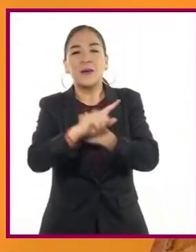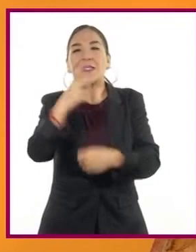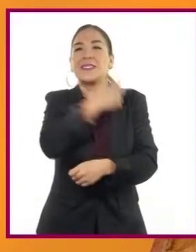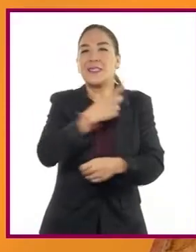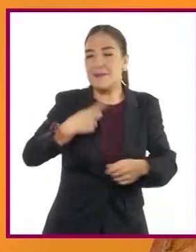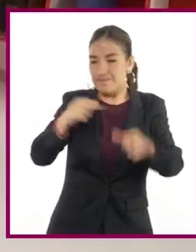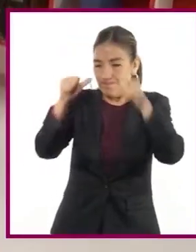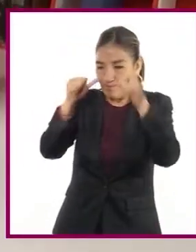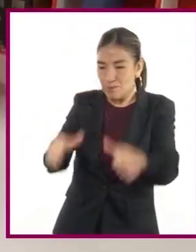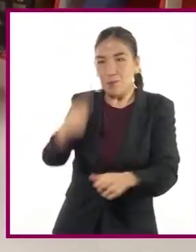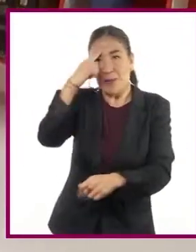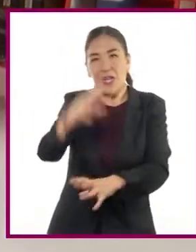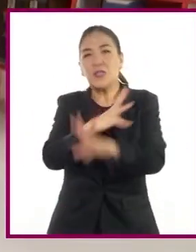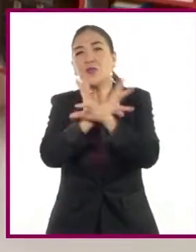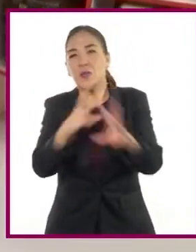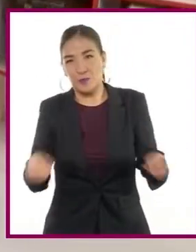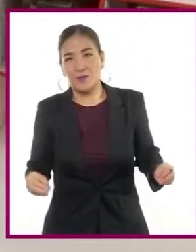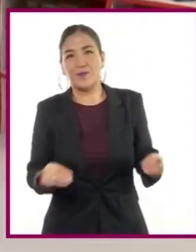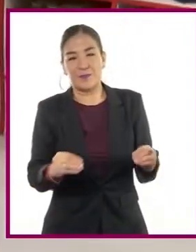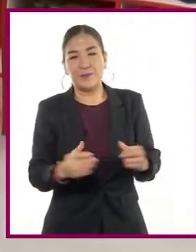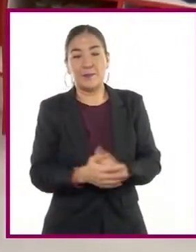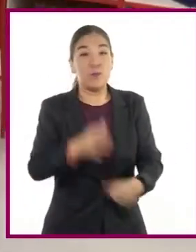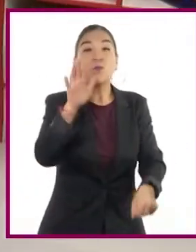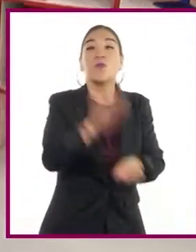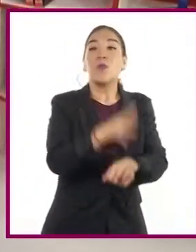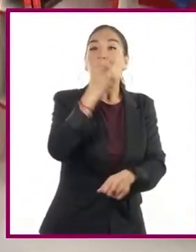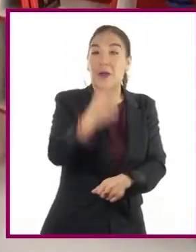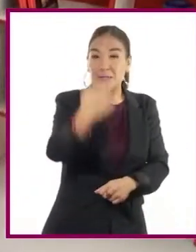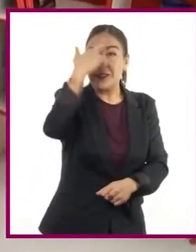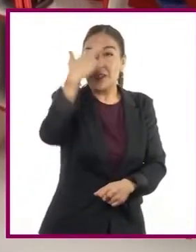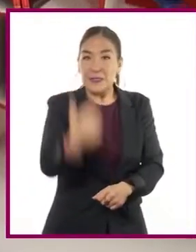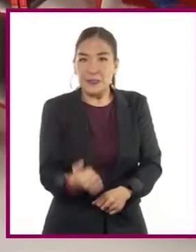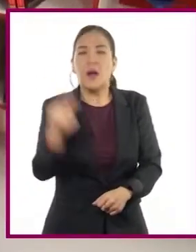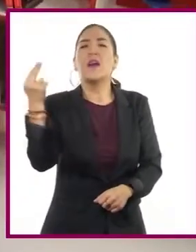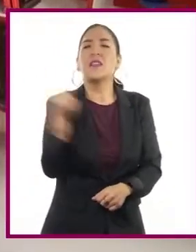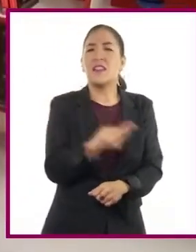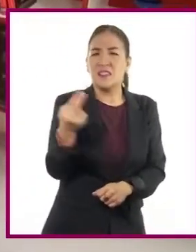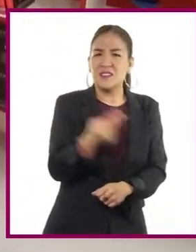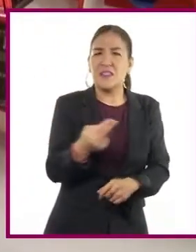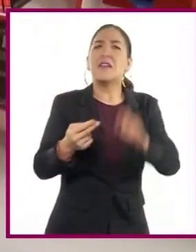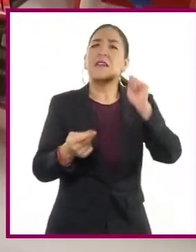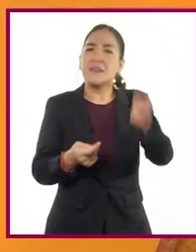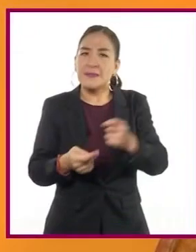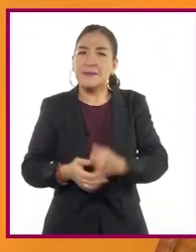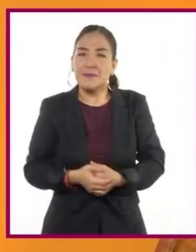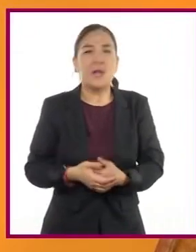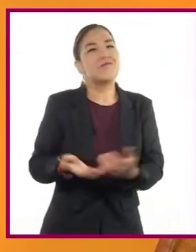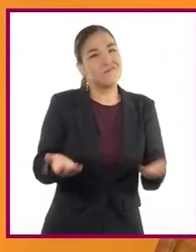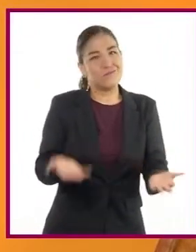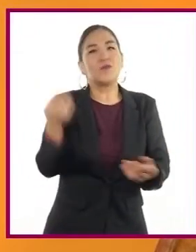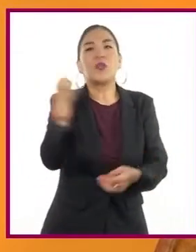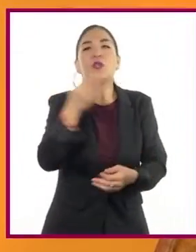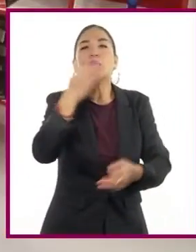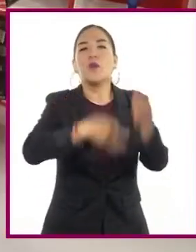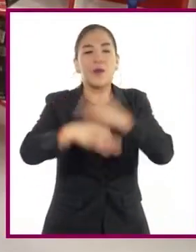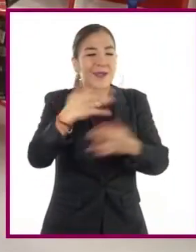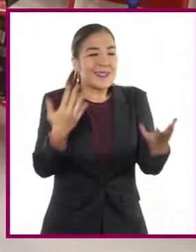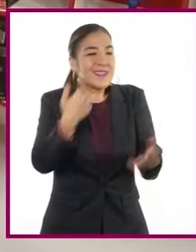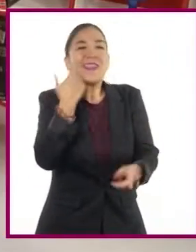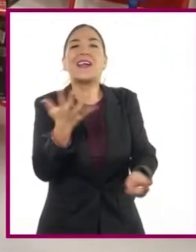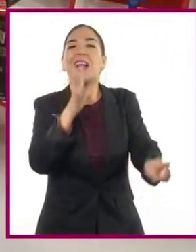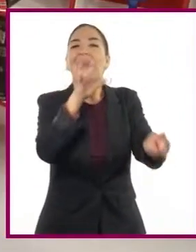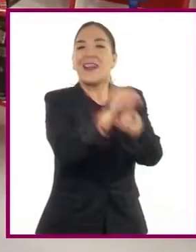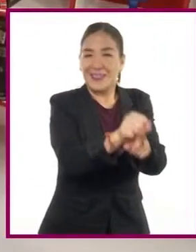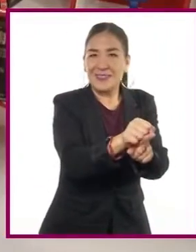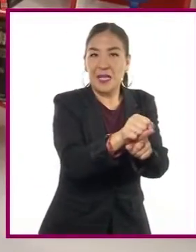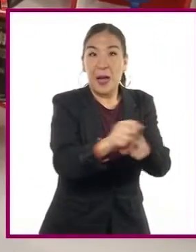una solución. Por lo tanto, la necesidad es lo que requerimos satisfacer. Y un